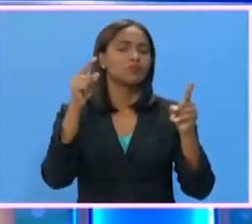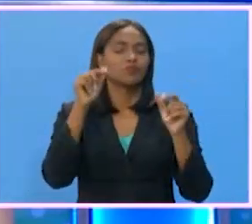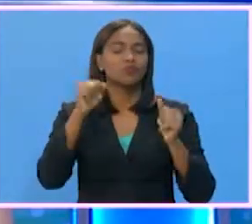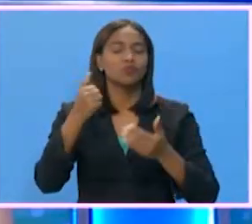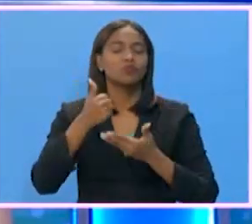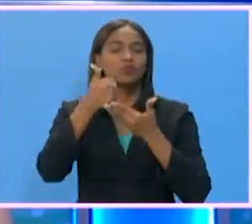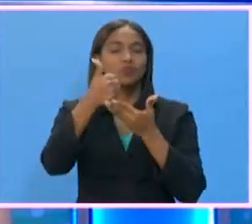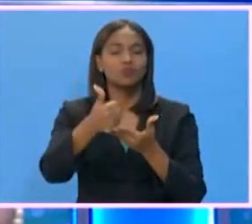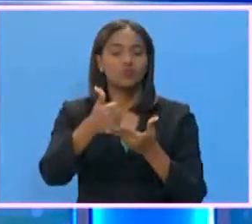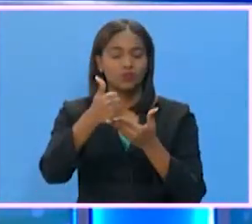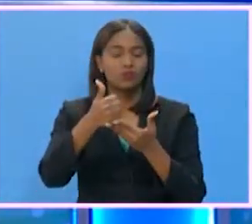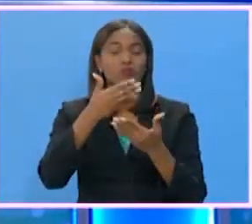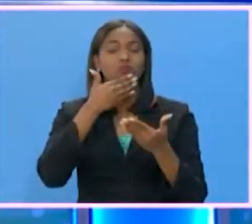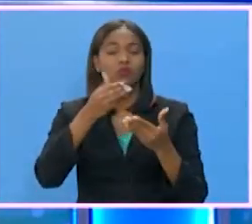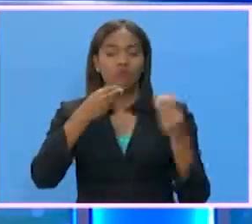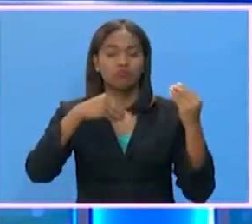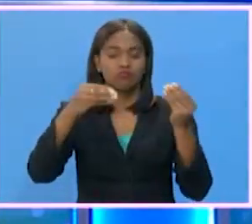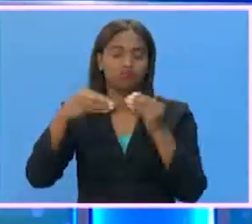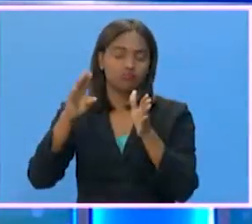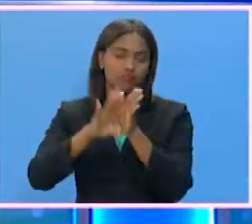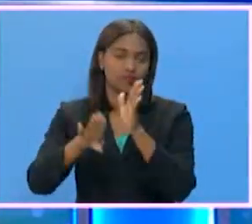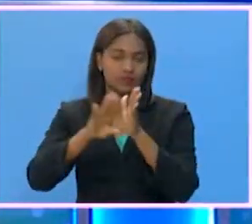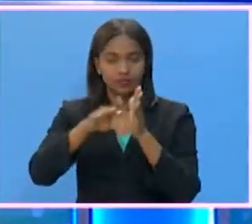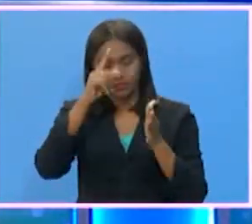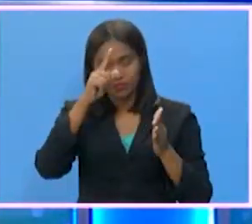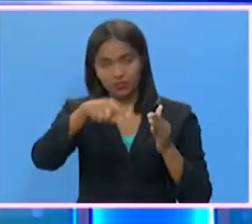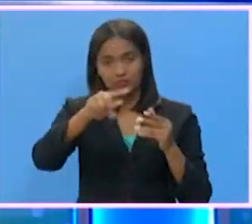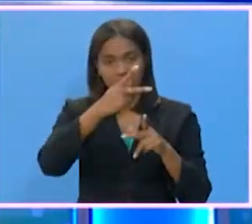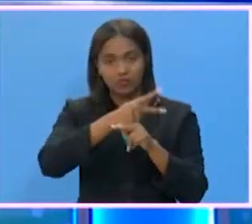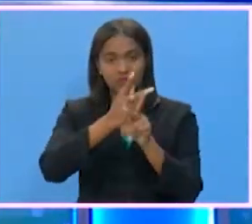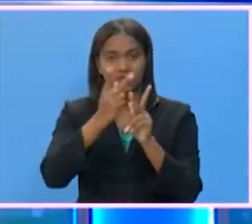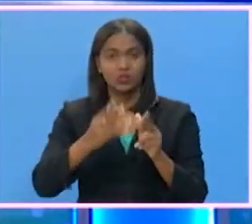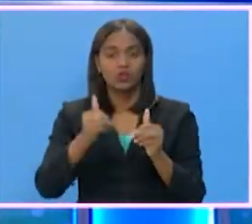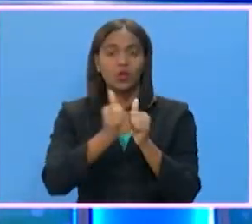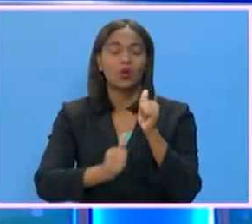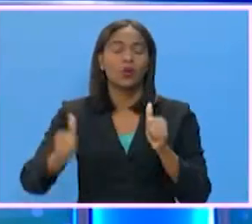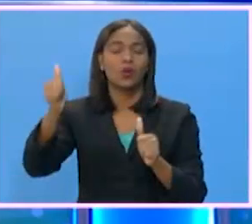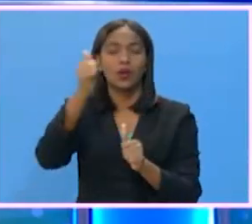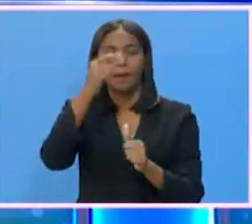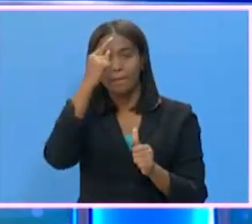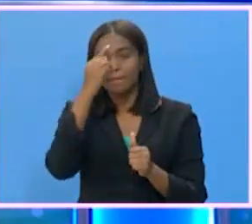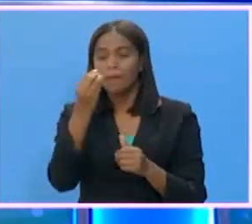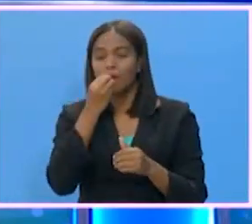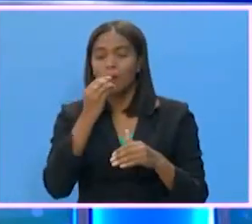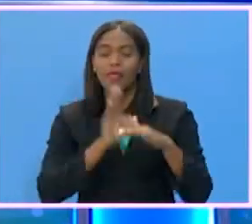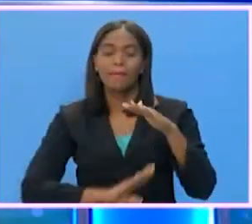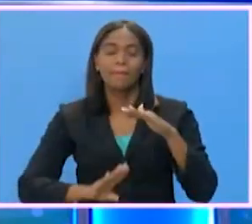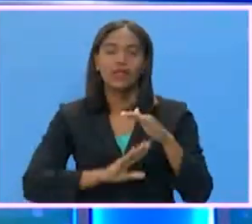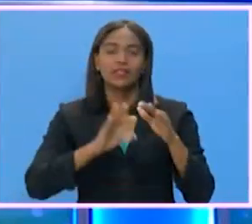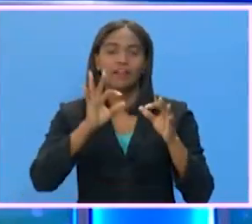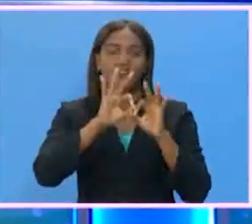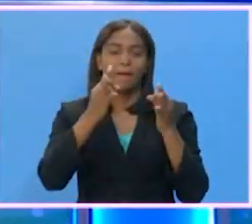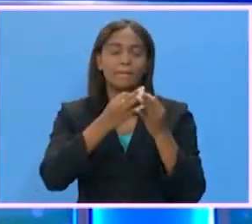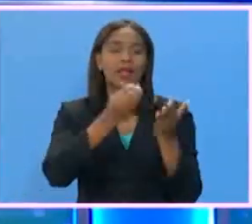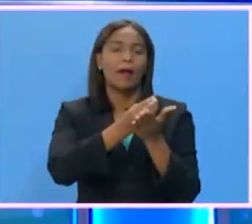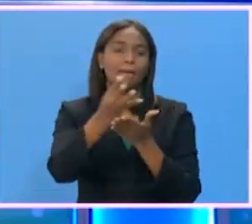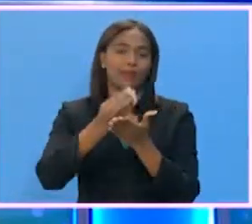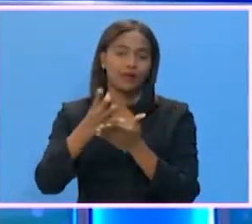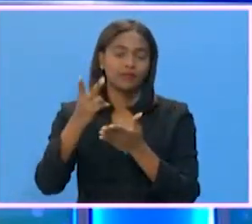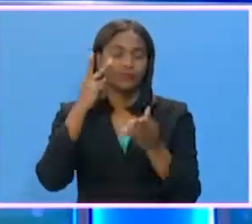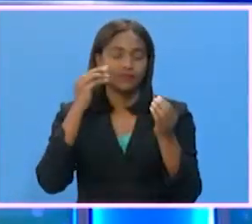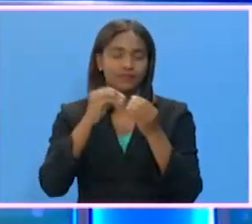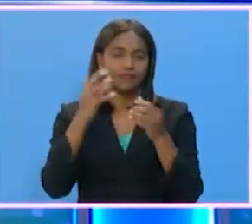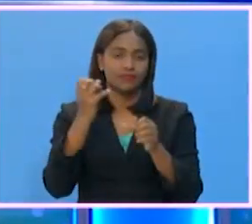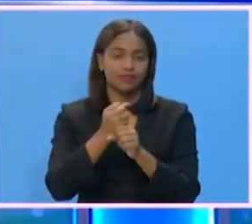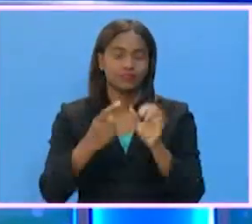mantener así la estabilidad de los precios de estos productos primordiales para la canasta básica familiar. Vamos a ver más detalles de